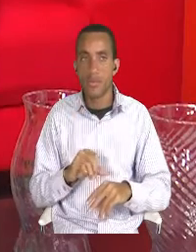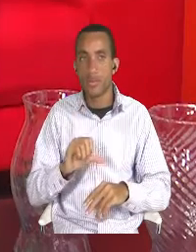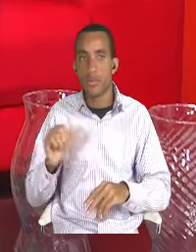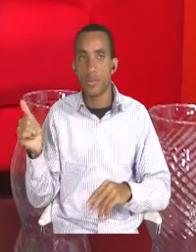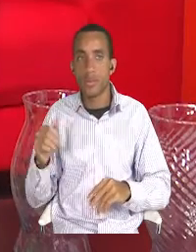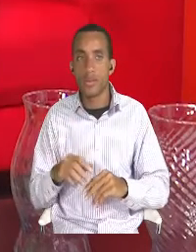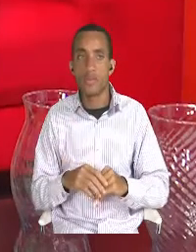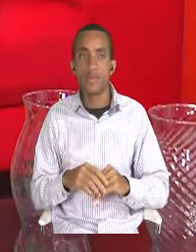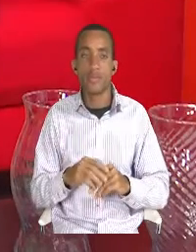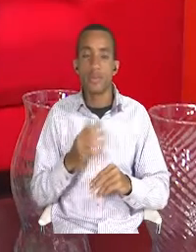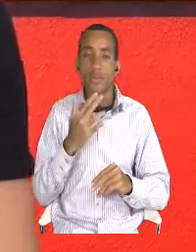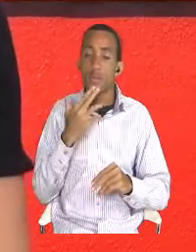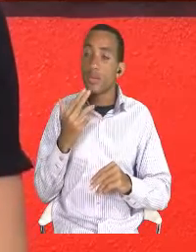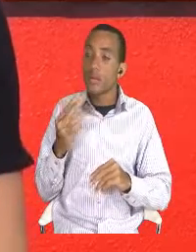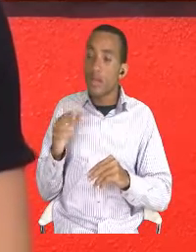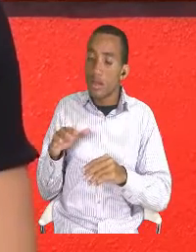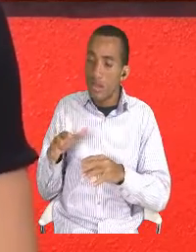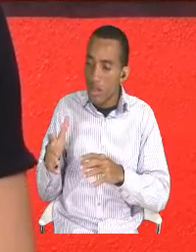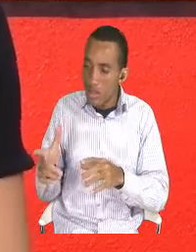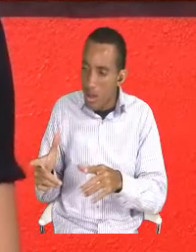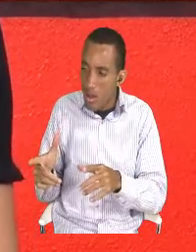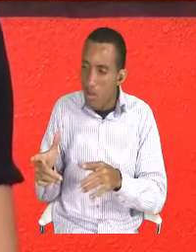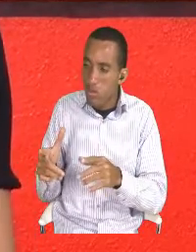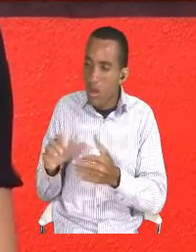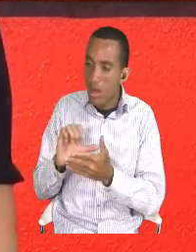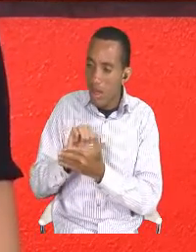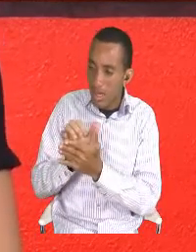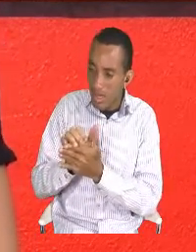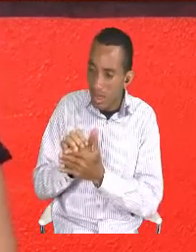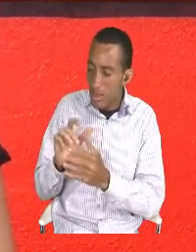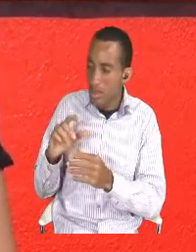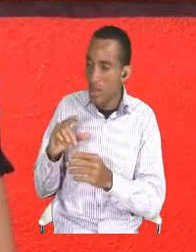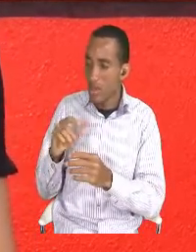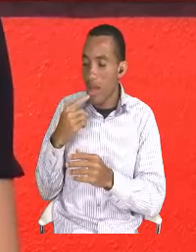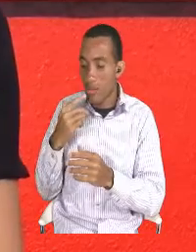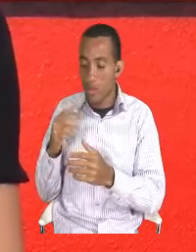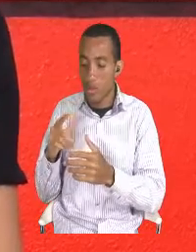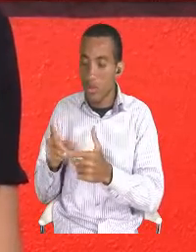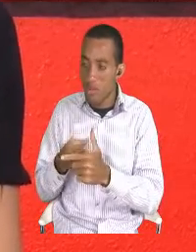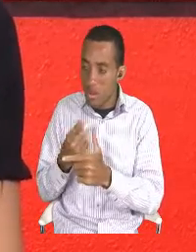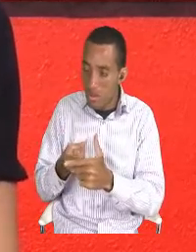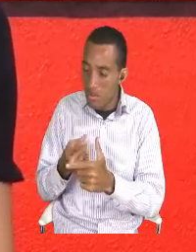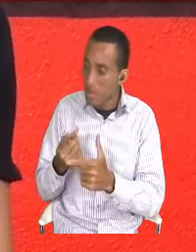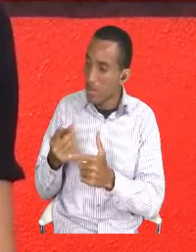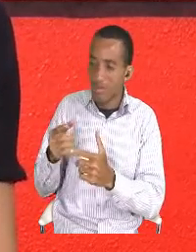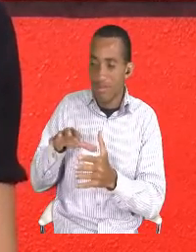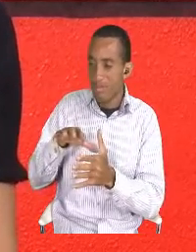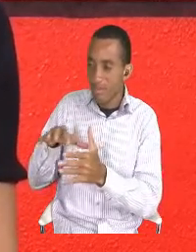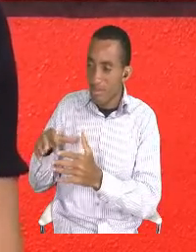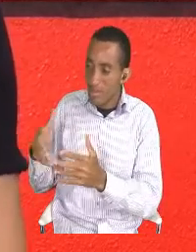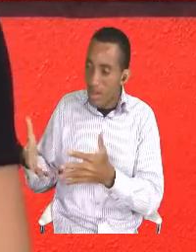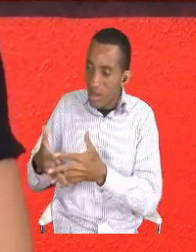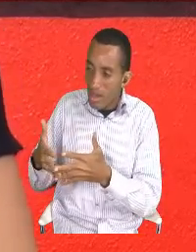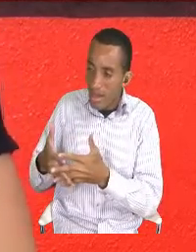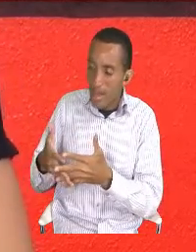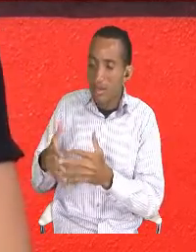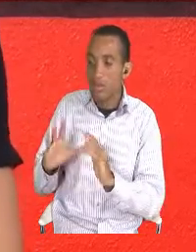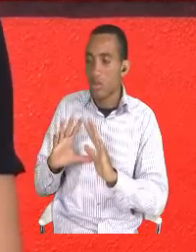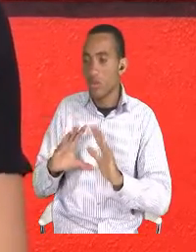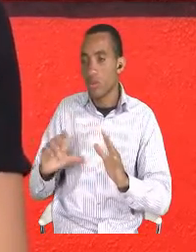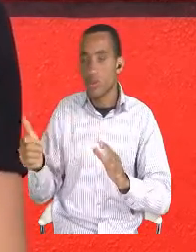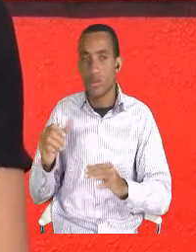es que cambie las harinas blancas por las harinas integrales o las harinas sin gluten, como la de almendras, como la de